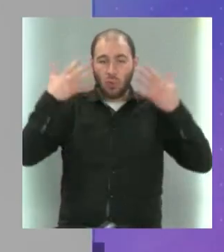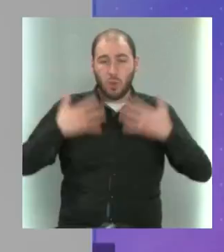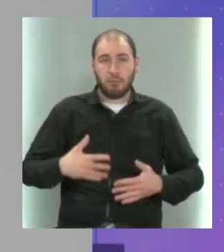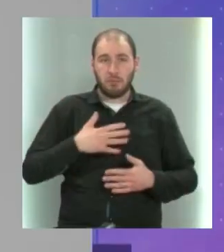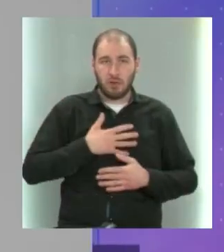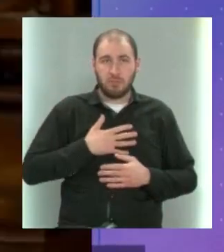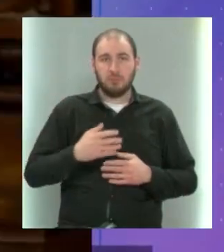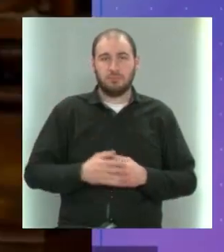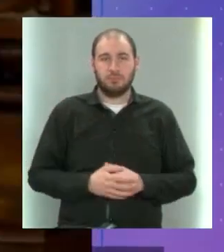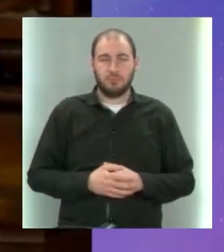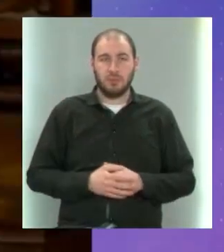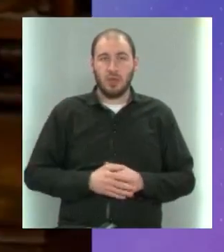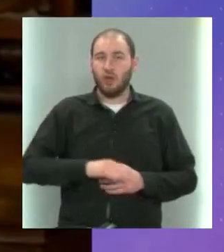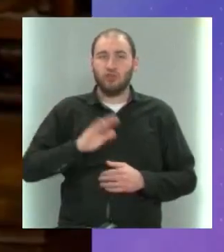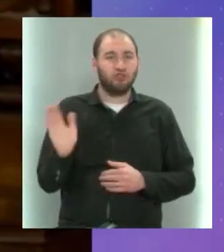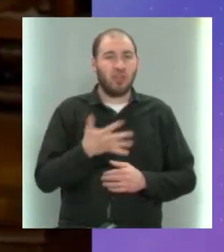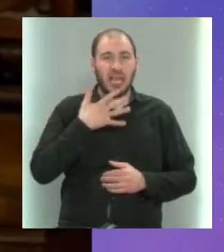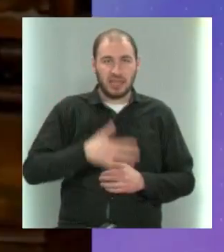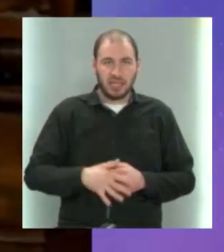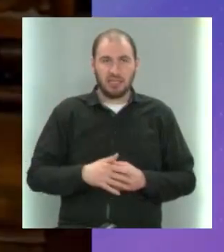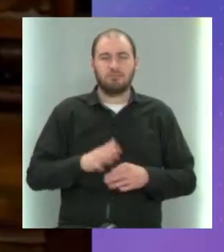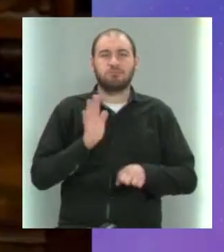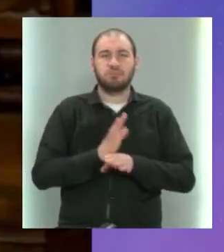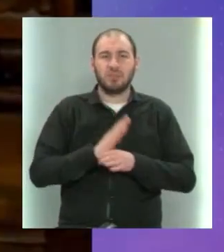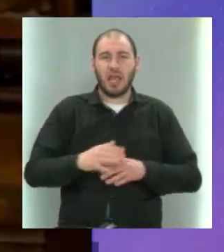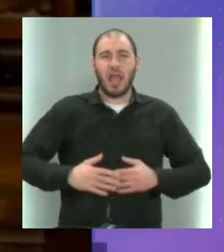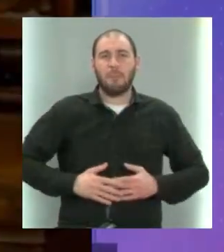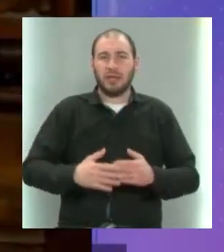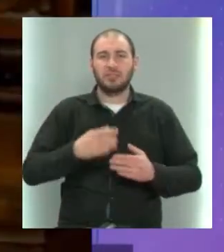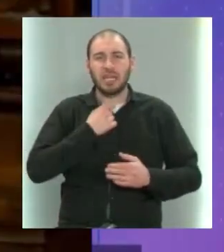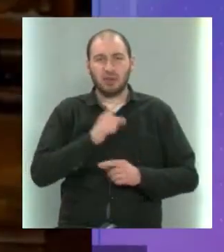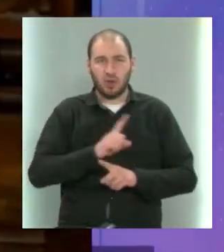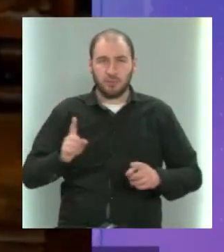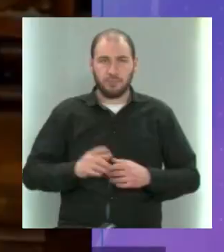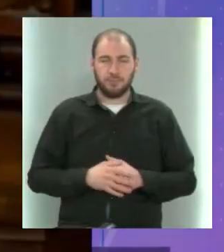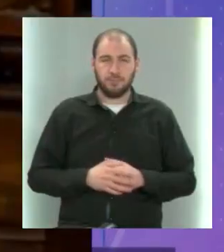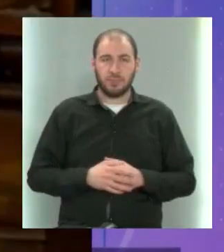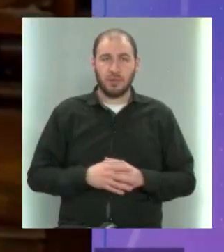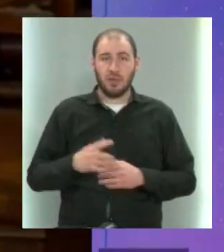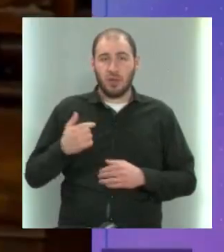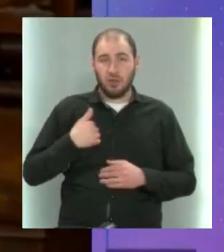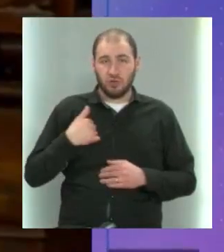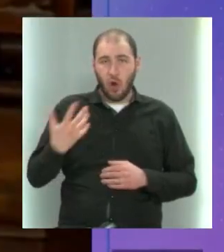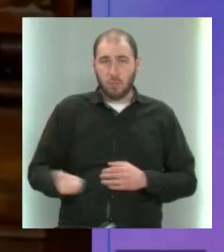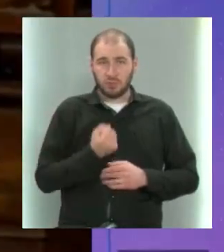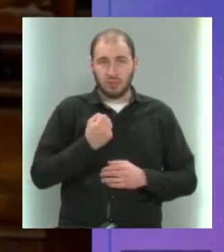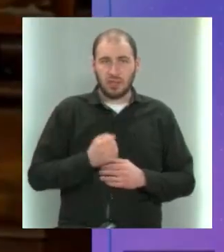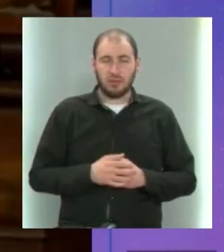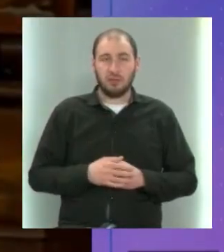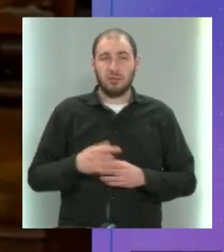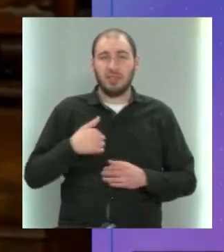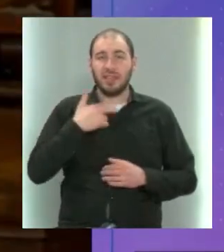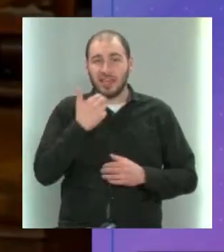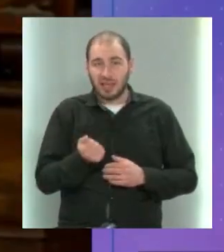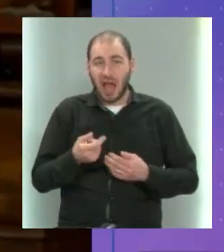su emancipación. Todos comprendemos la carga que significa un embarazo no deseado. Yo tuve la oportunidad de hacerle ver a mi hija